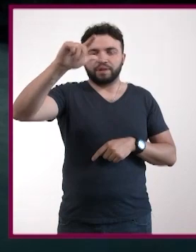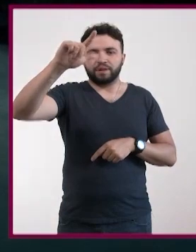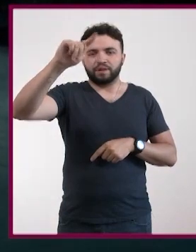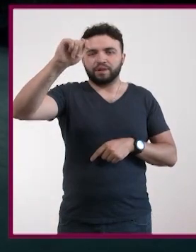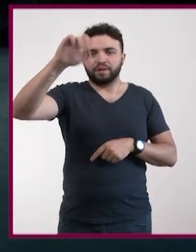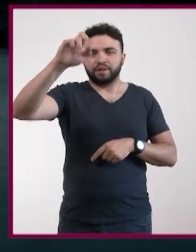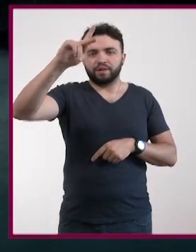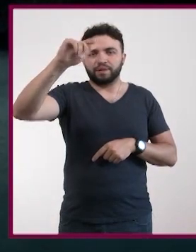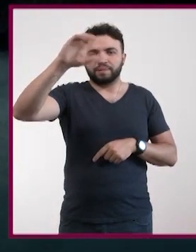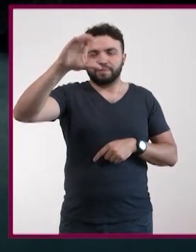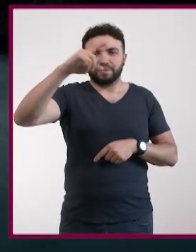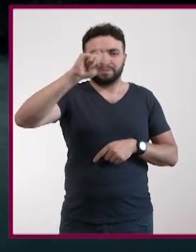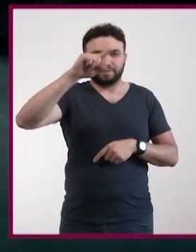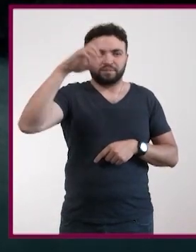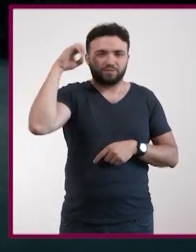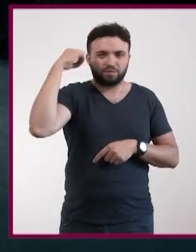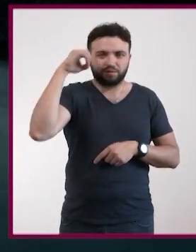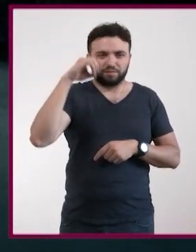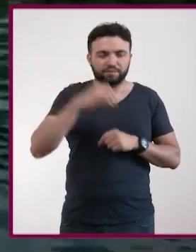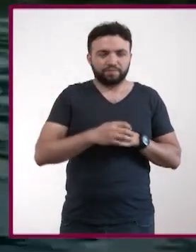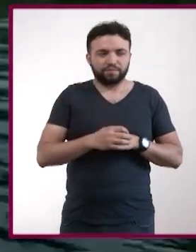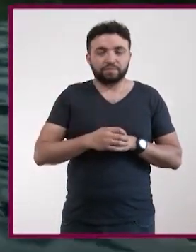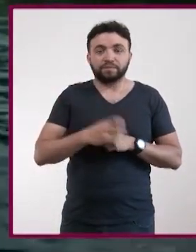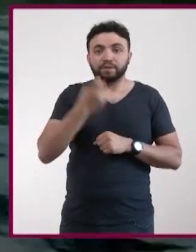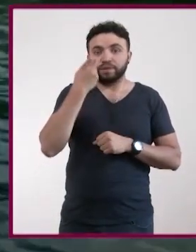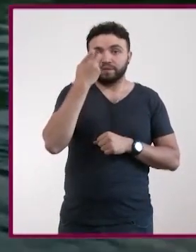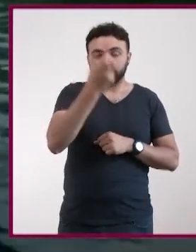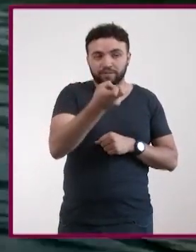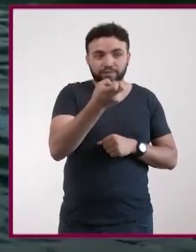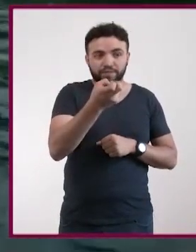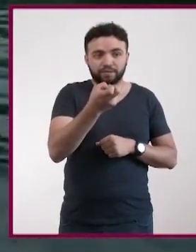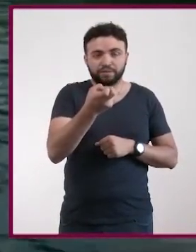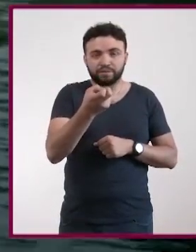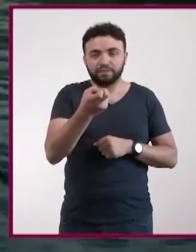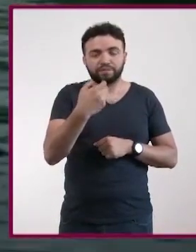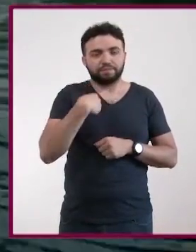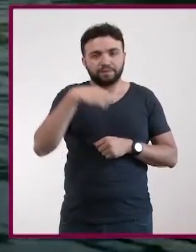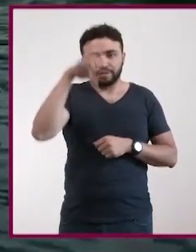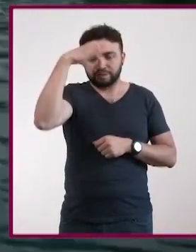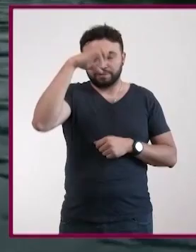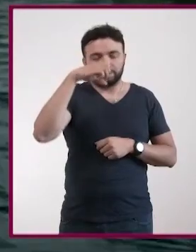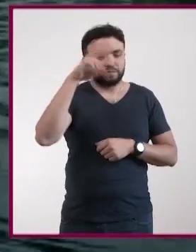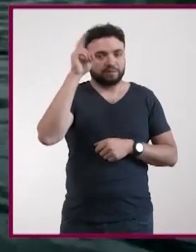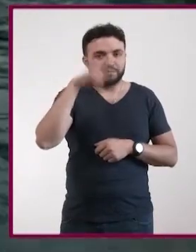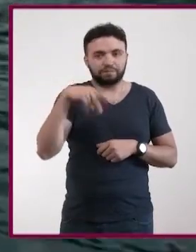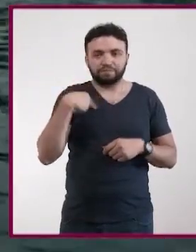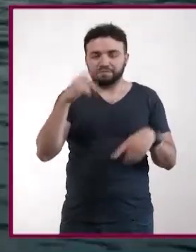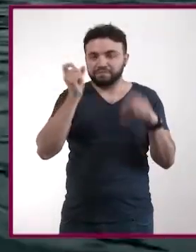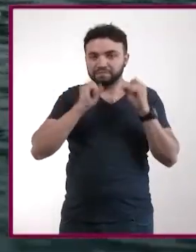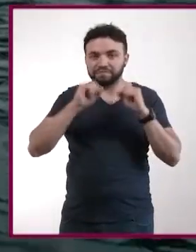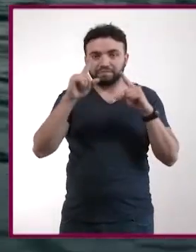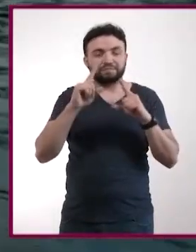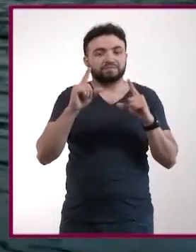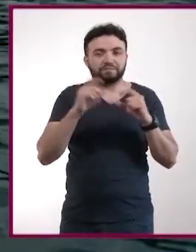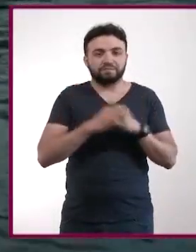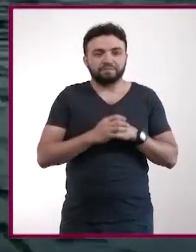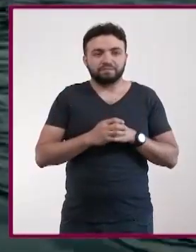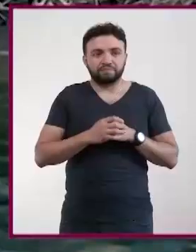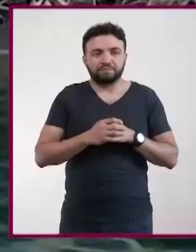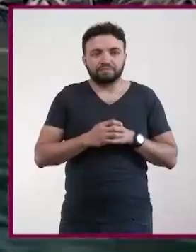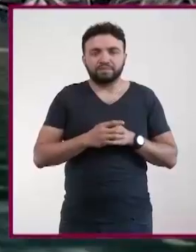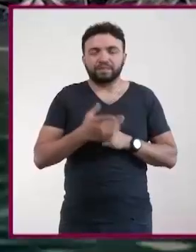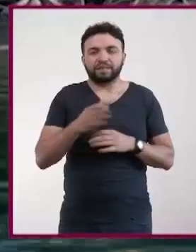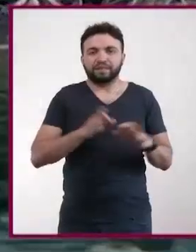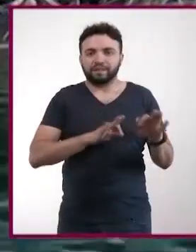Puerto Escondido. Y fue pues, una experiencia increíble, en todos sentidos, ¿no?